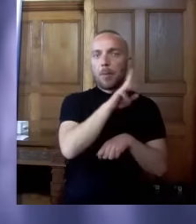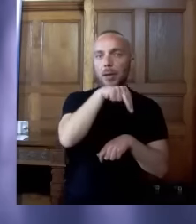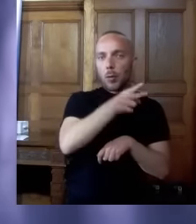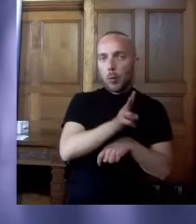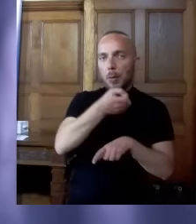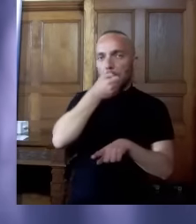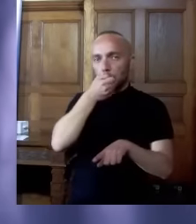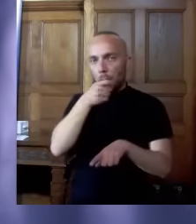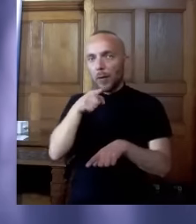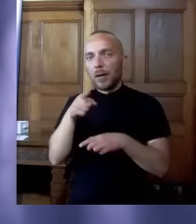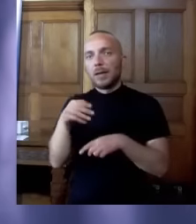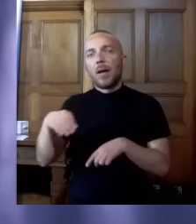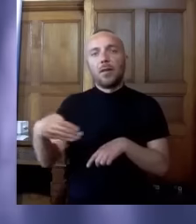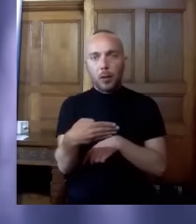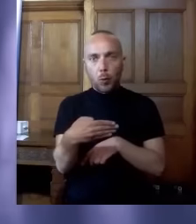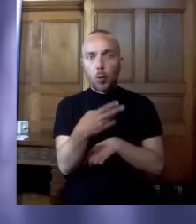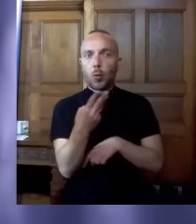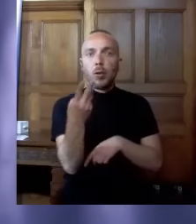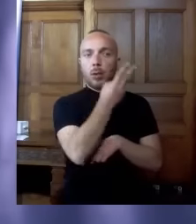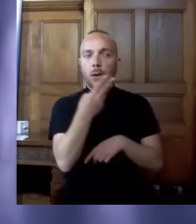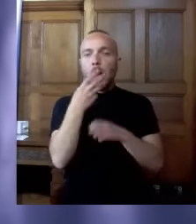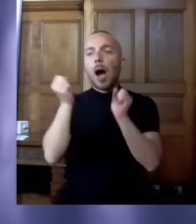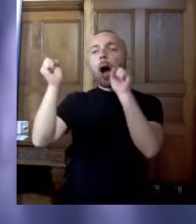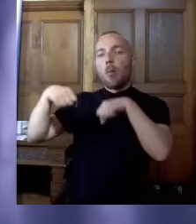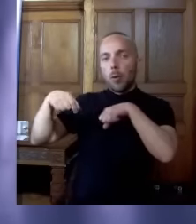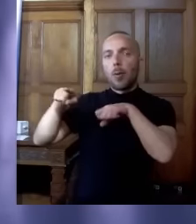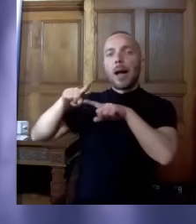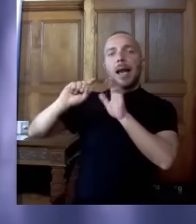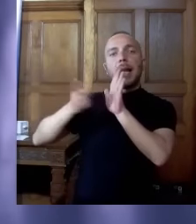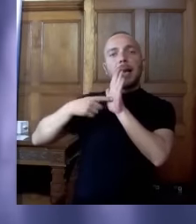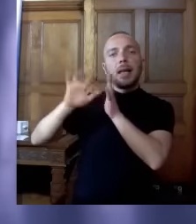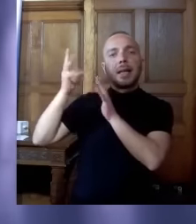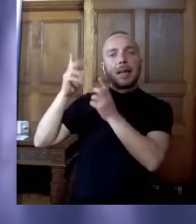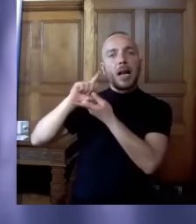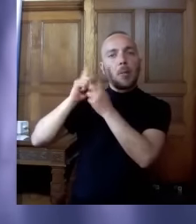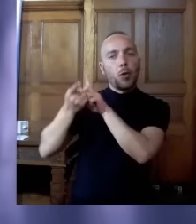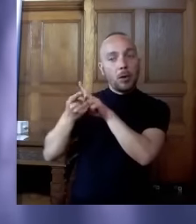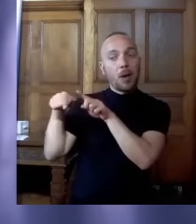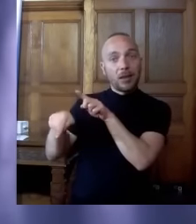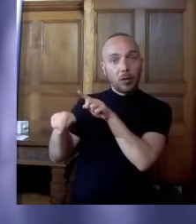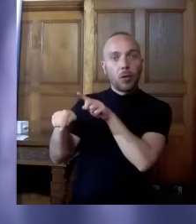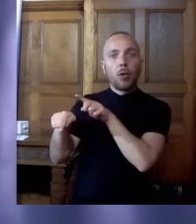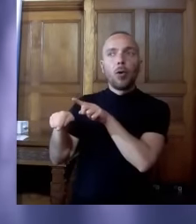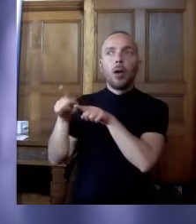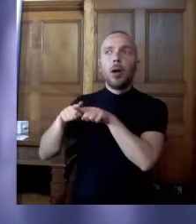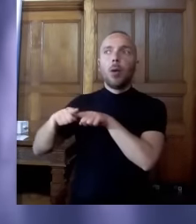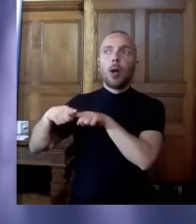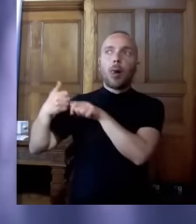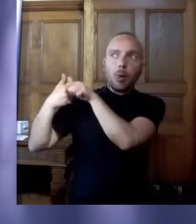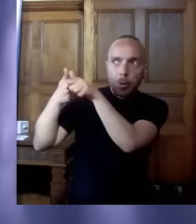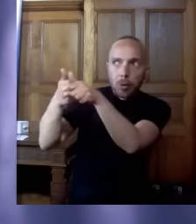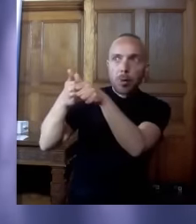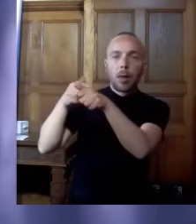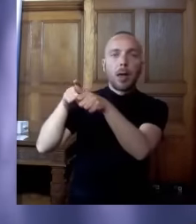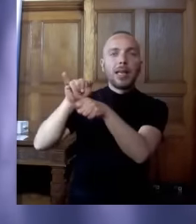socialista y eh bildu Para aprobar una ley de cambio climático que básicamente se escribe al dictado de josu